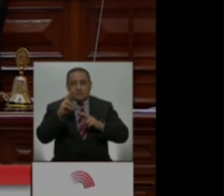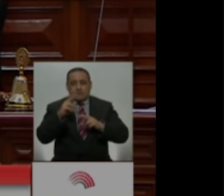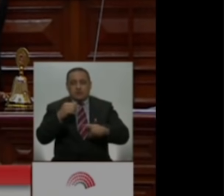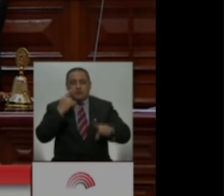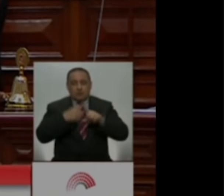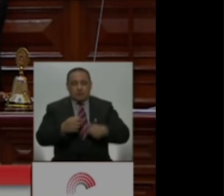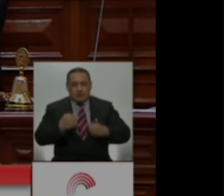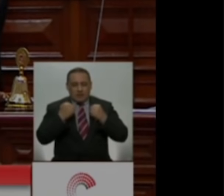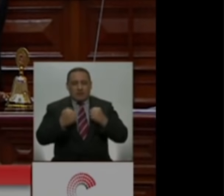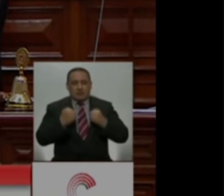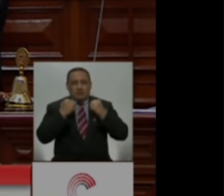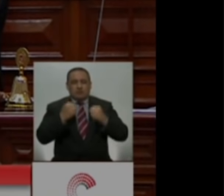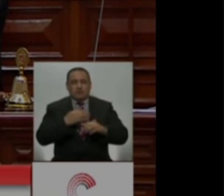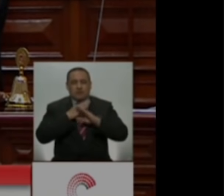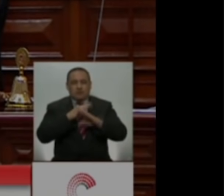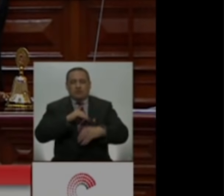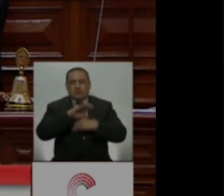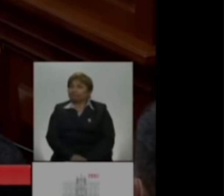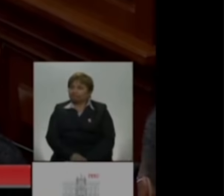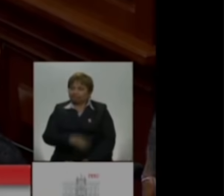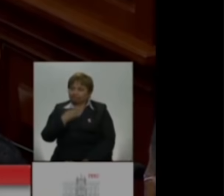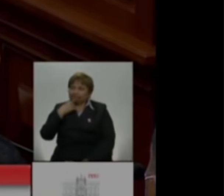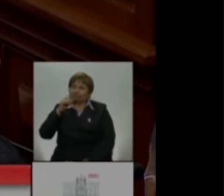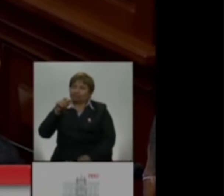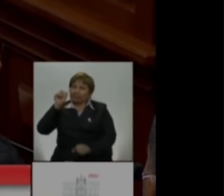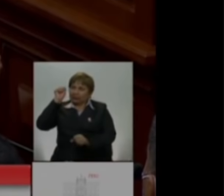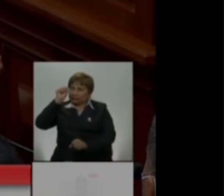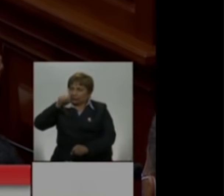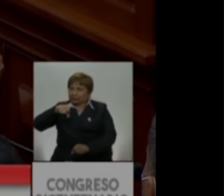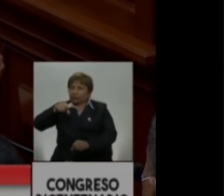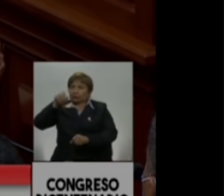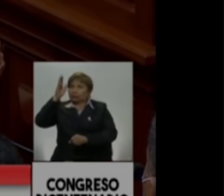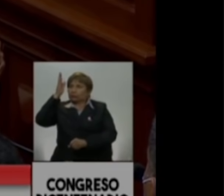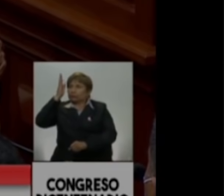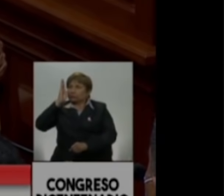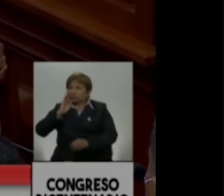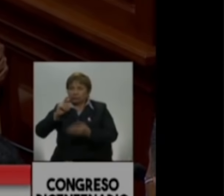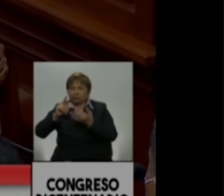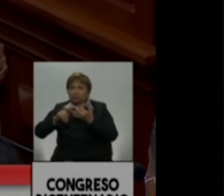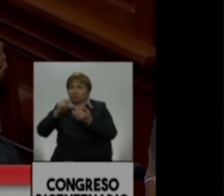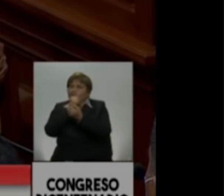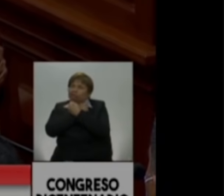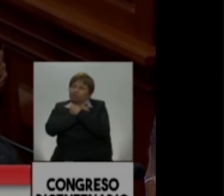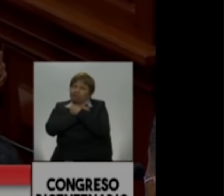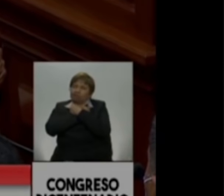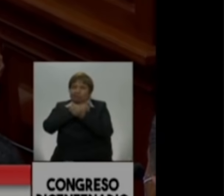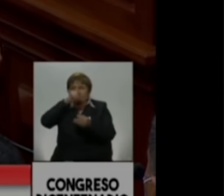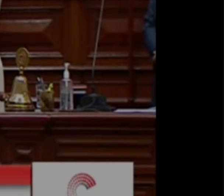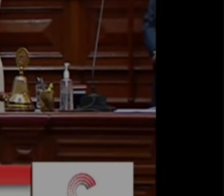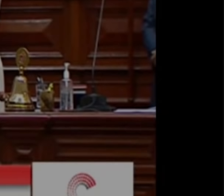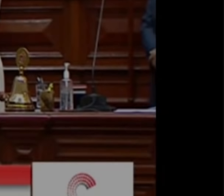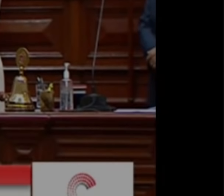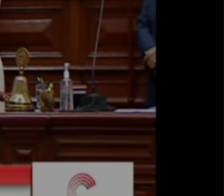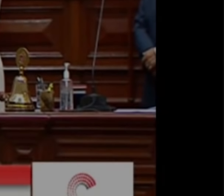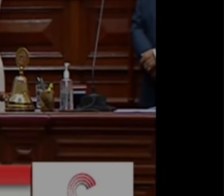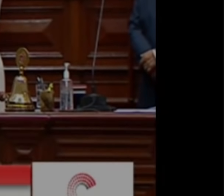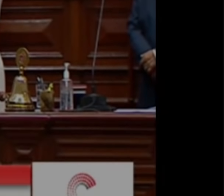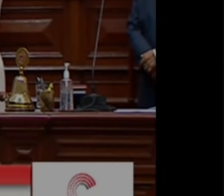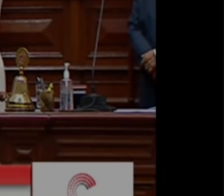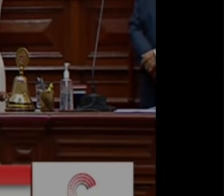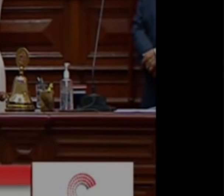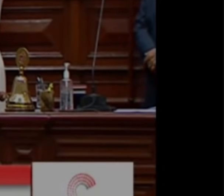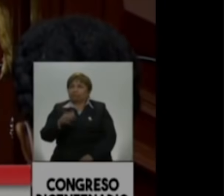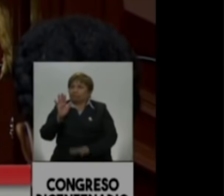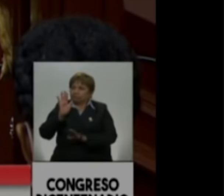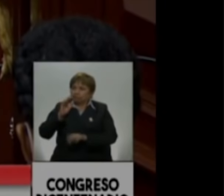por la lucha contra toda dictadura por nuestro querido perú que necesita la unidad hoy más que nunca por la defensa de la